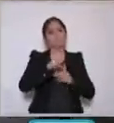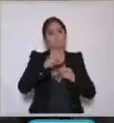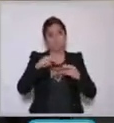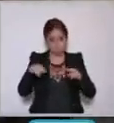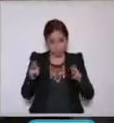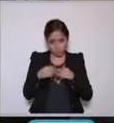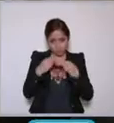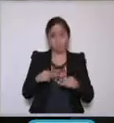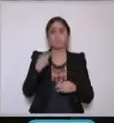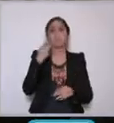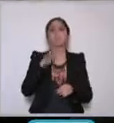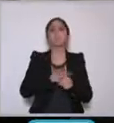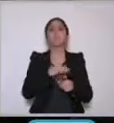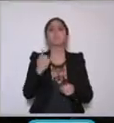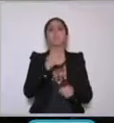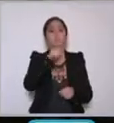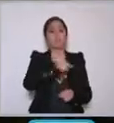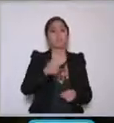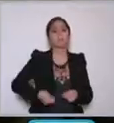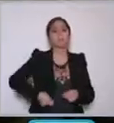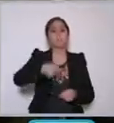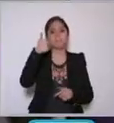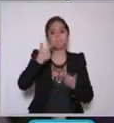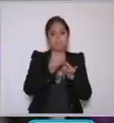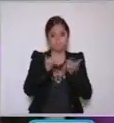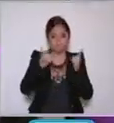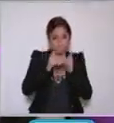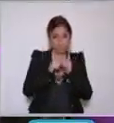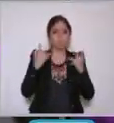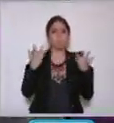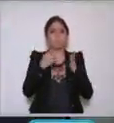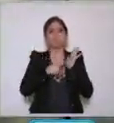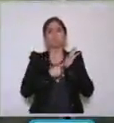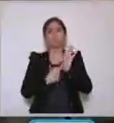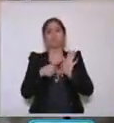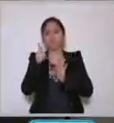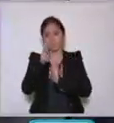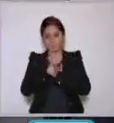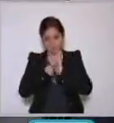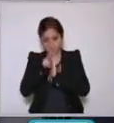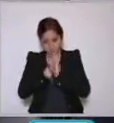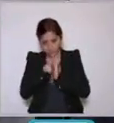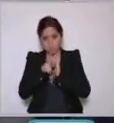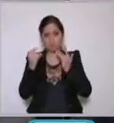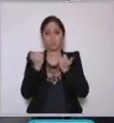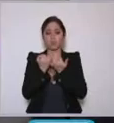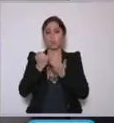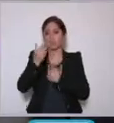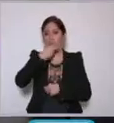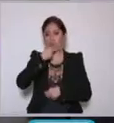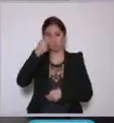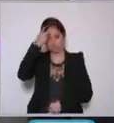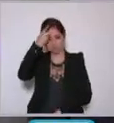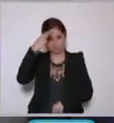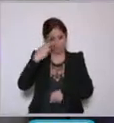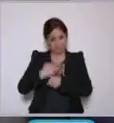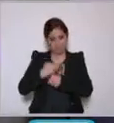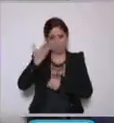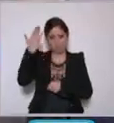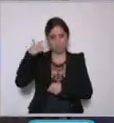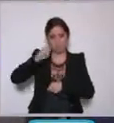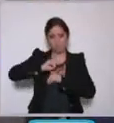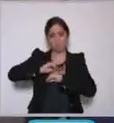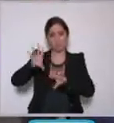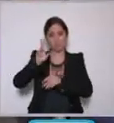sobre todo porque son de los primeros grupos que empiezan a hacer videos, aprovechan muy bien su relación con un director de un canal